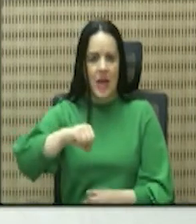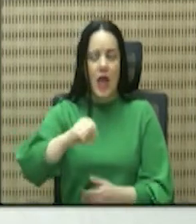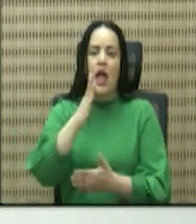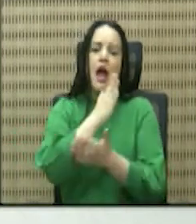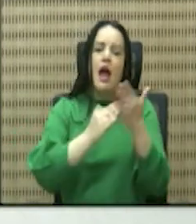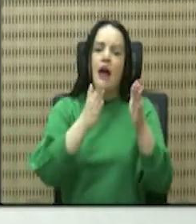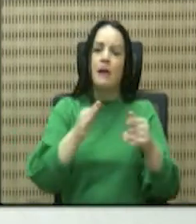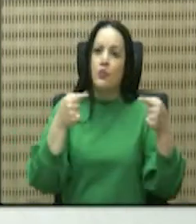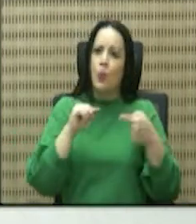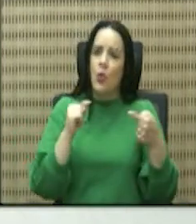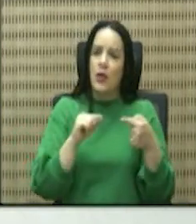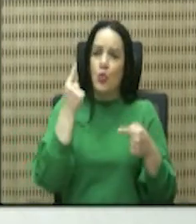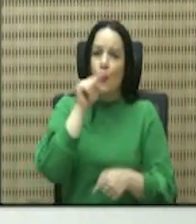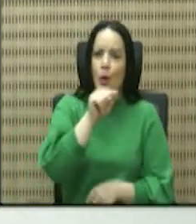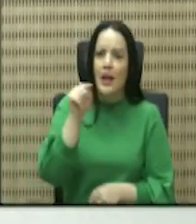presidente